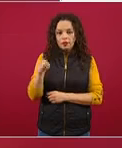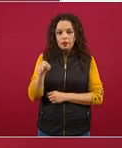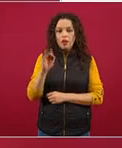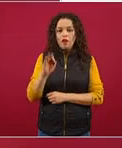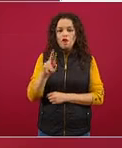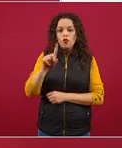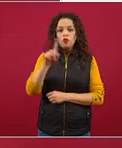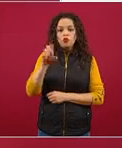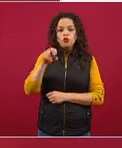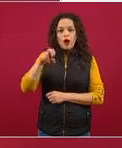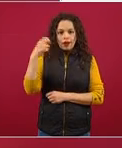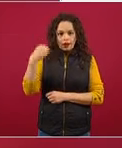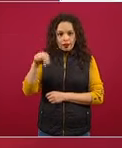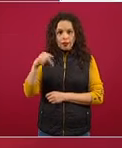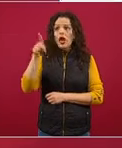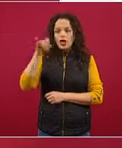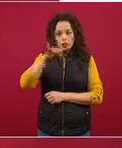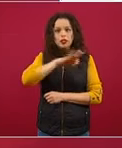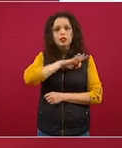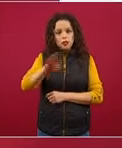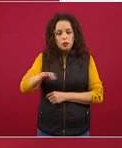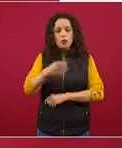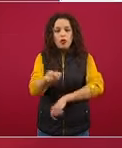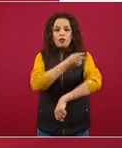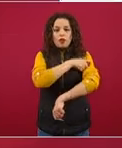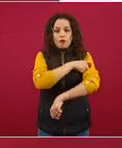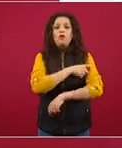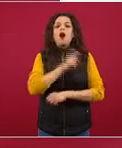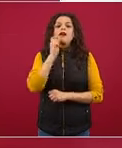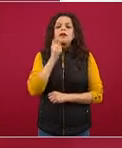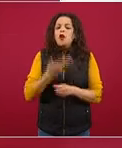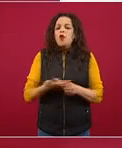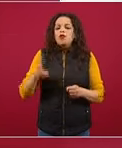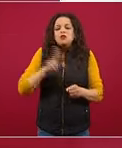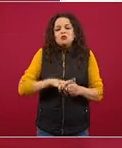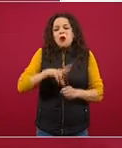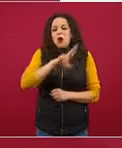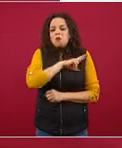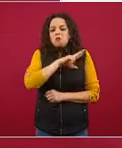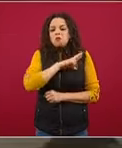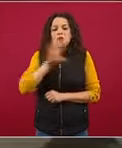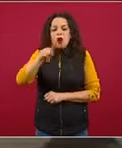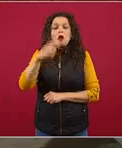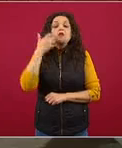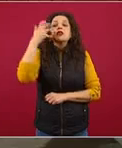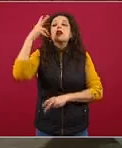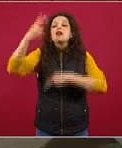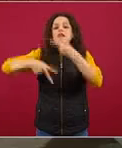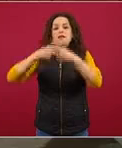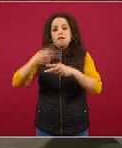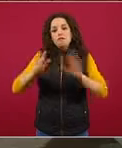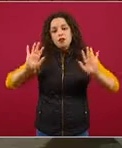en el medio privado al que usted decida acudir.